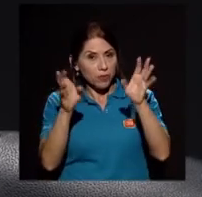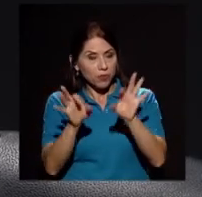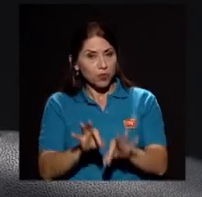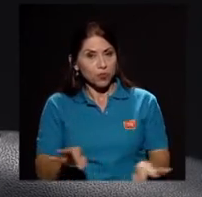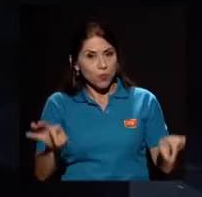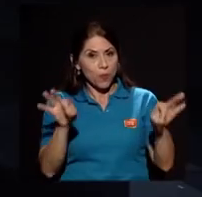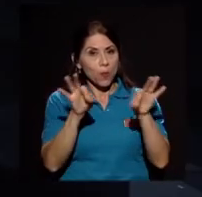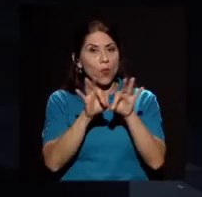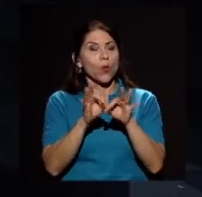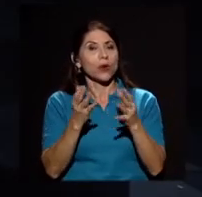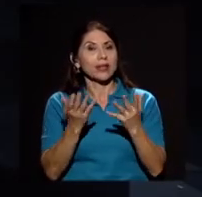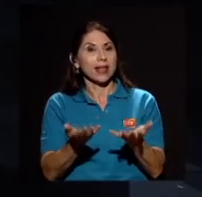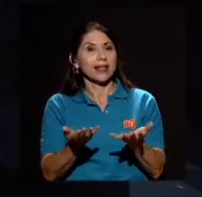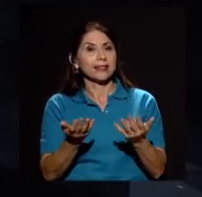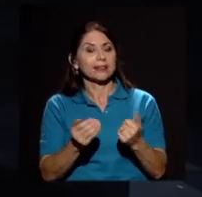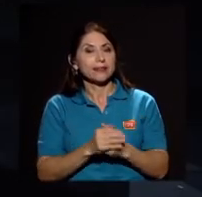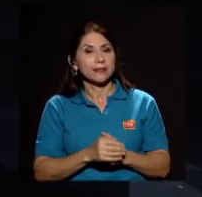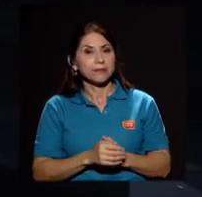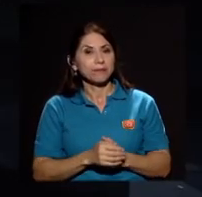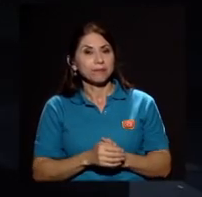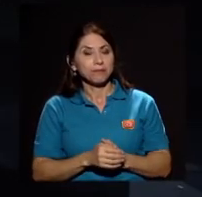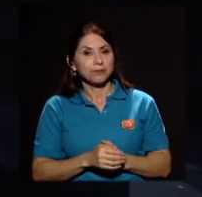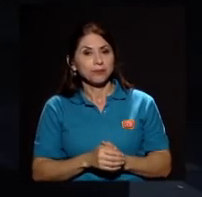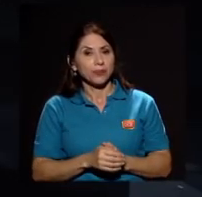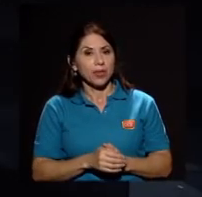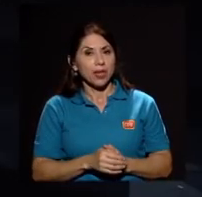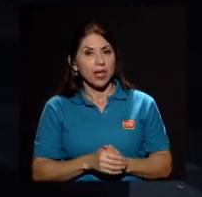es lo que se trata